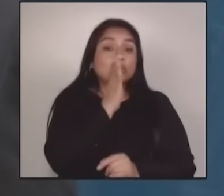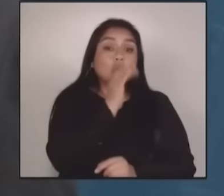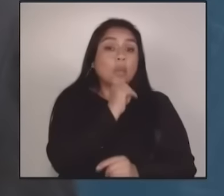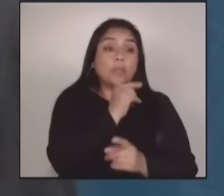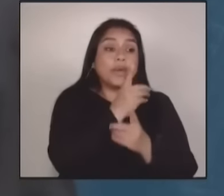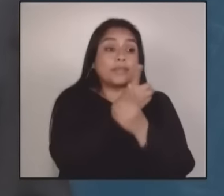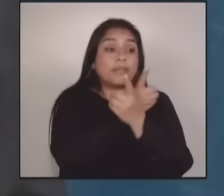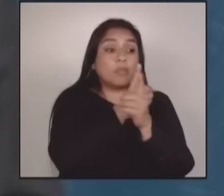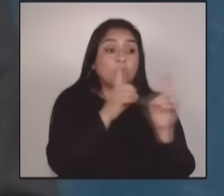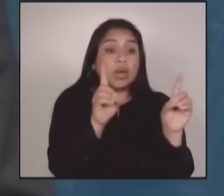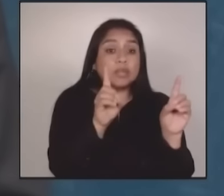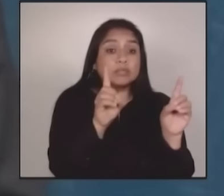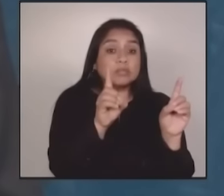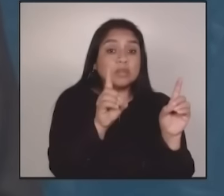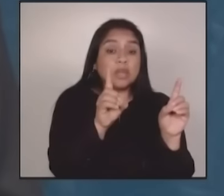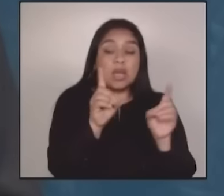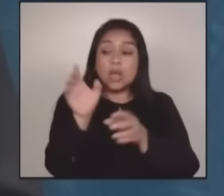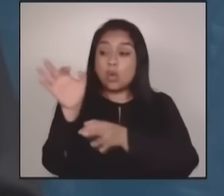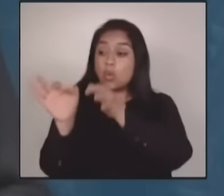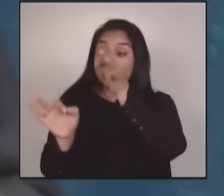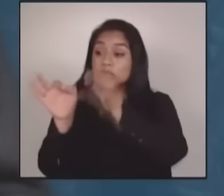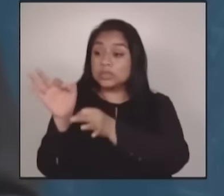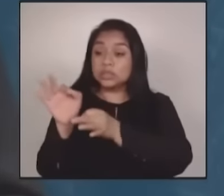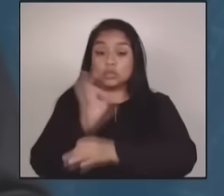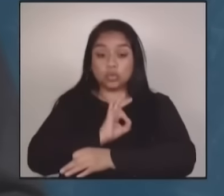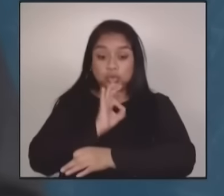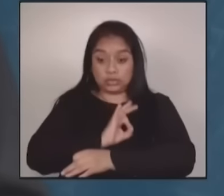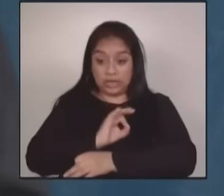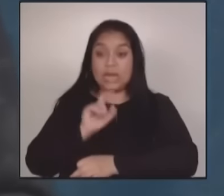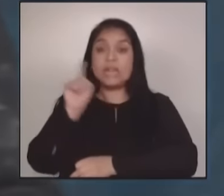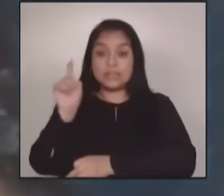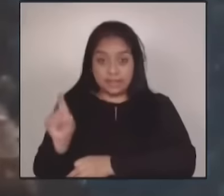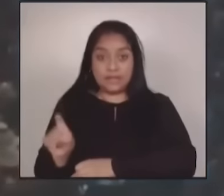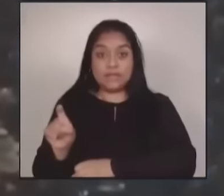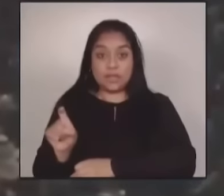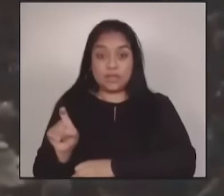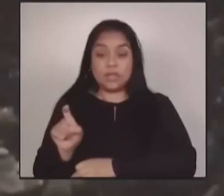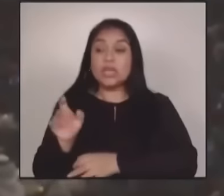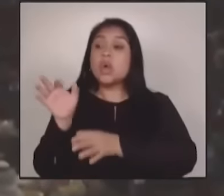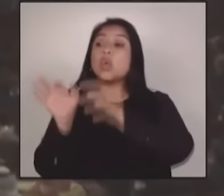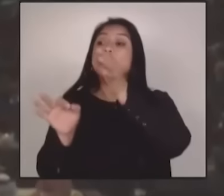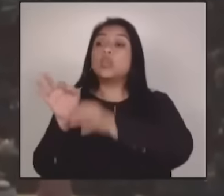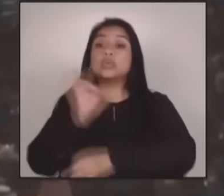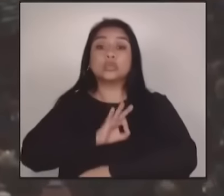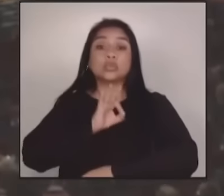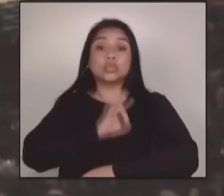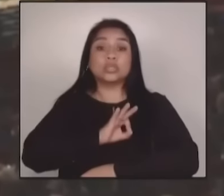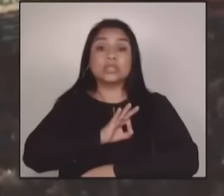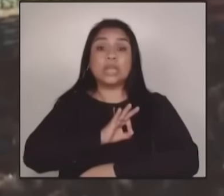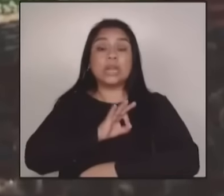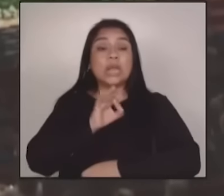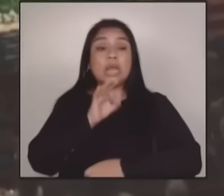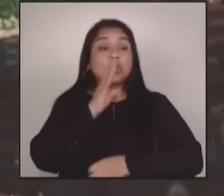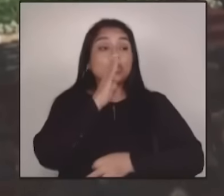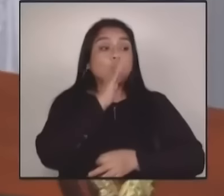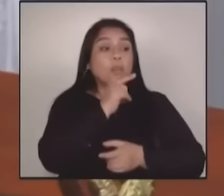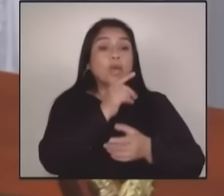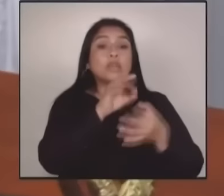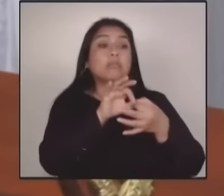democracia sin justicia social, y la justicia social no puede prevalecer sin democracia.